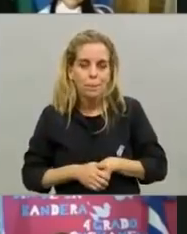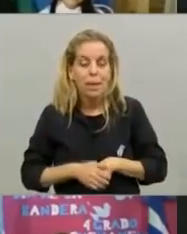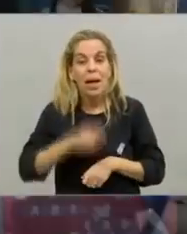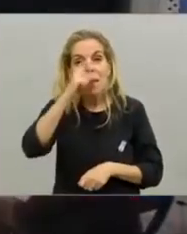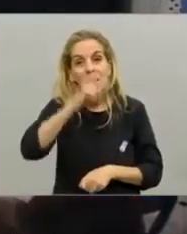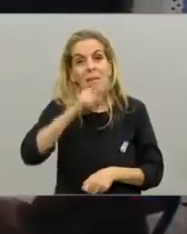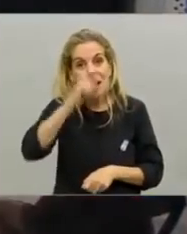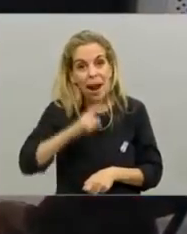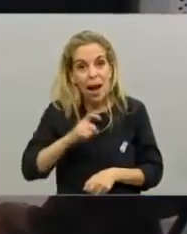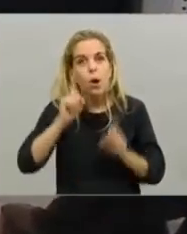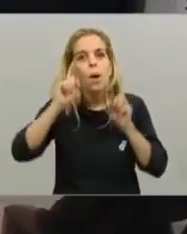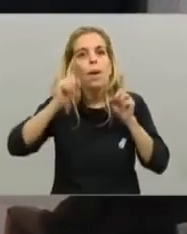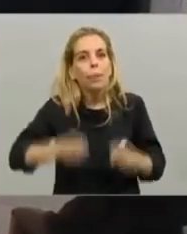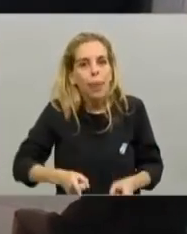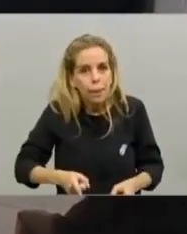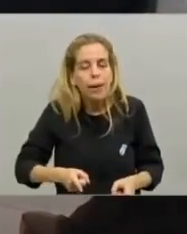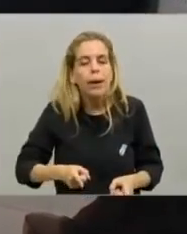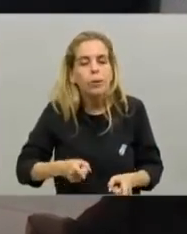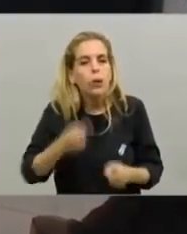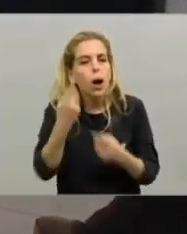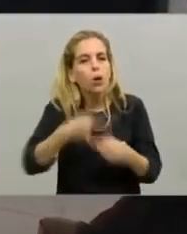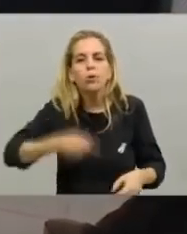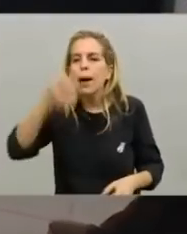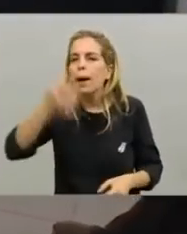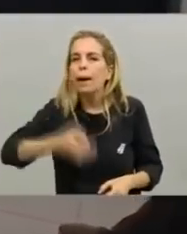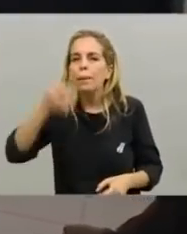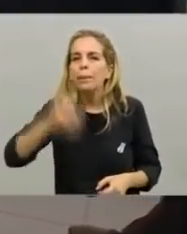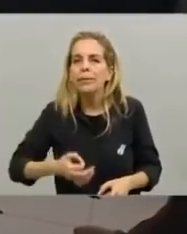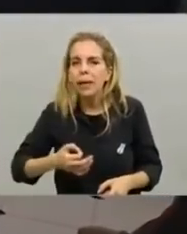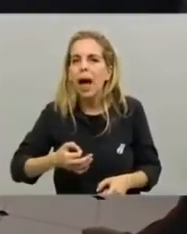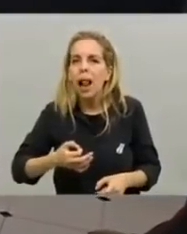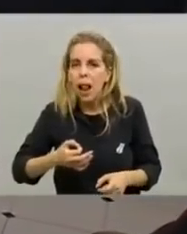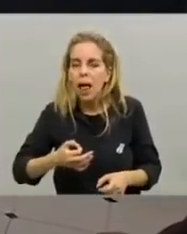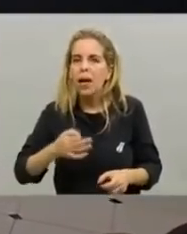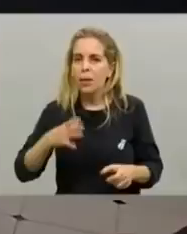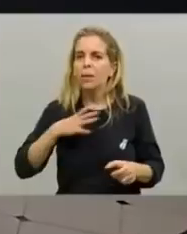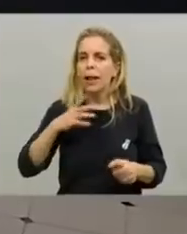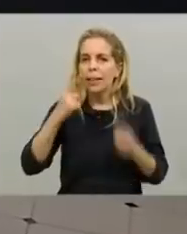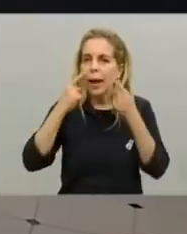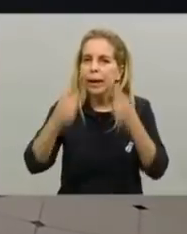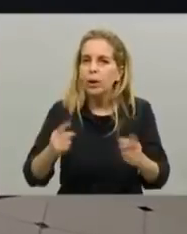Belgrano además tuvo un mérito que pocos le reconocen.